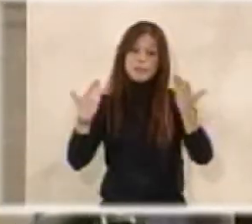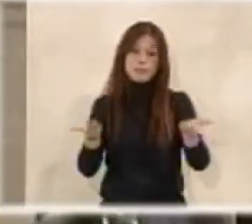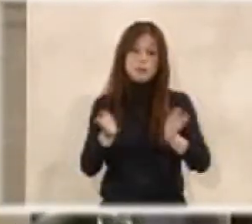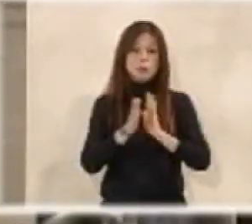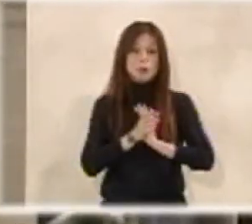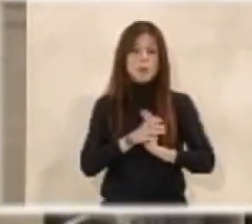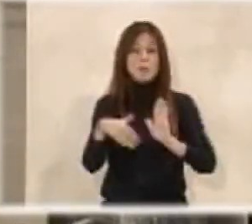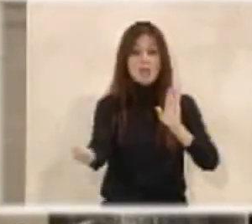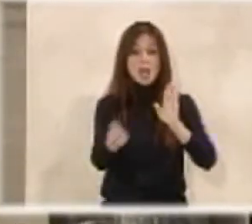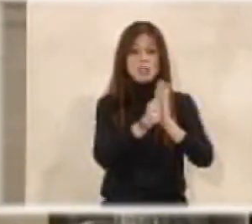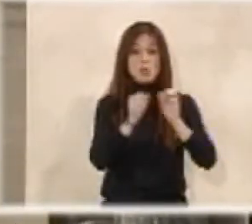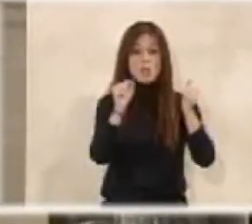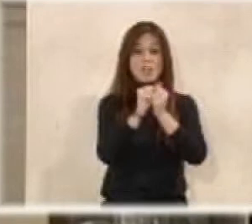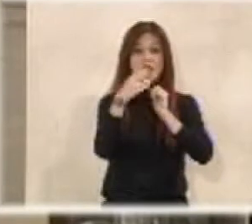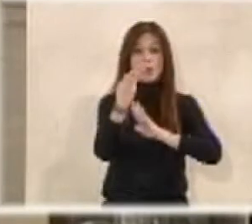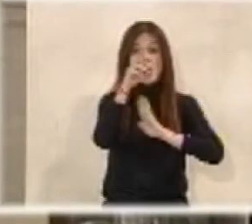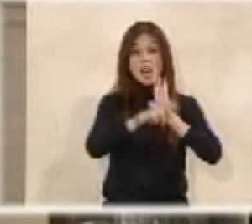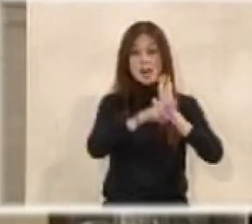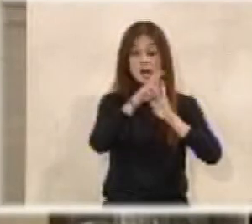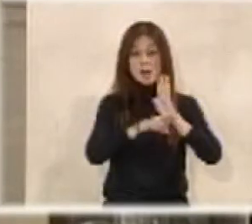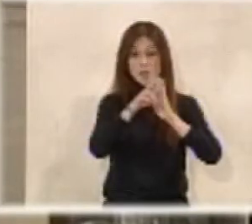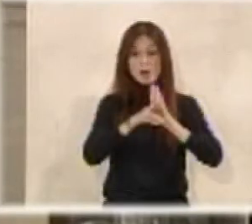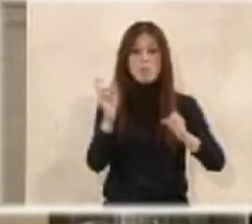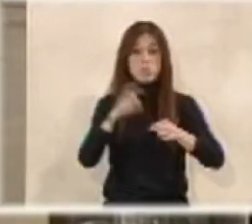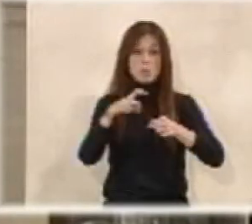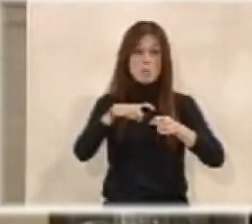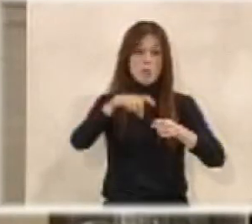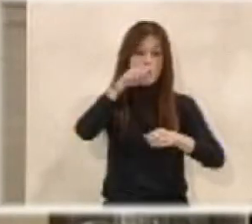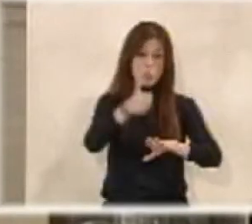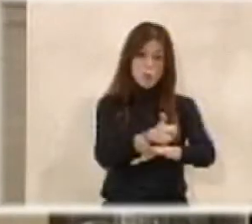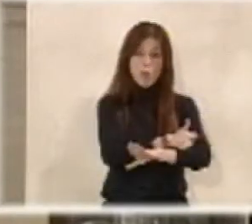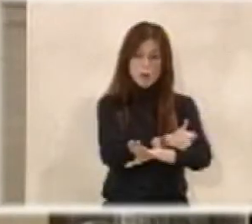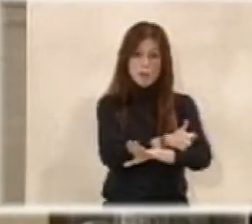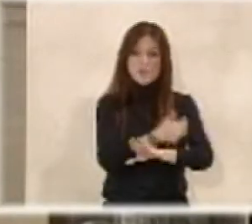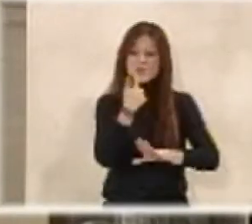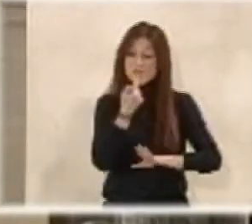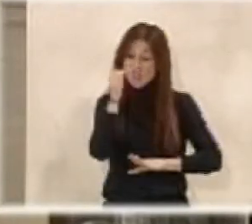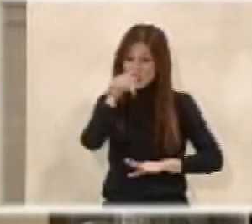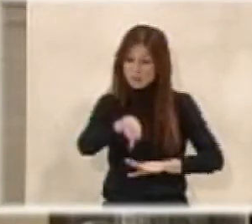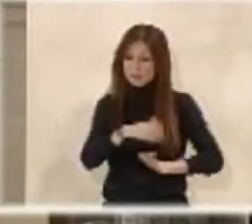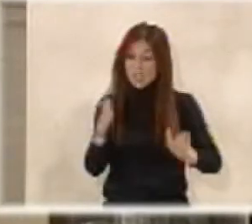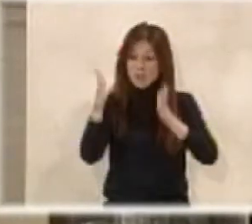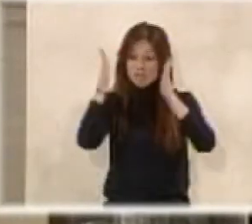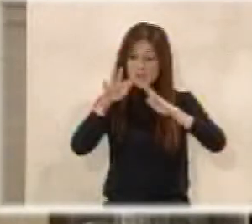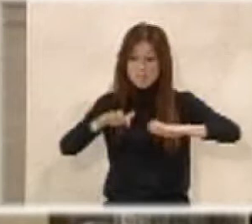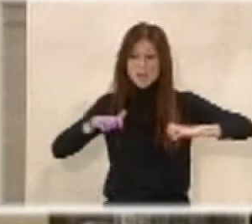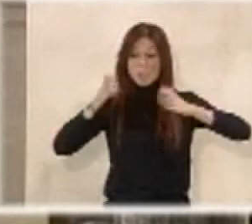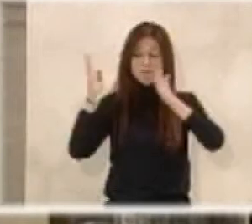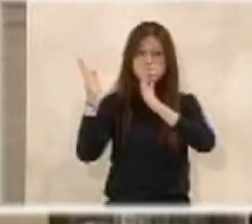lo establecido en el artículo 24 del Reglamento Orgánico de Participación Ciudadana, que establece que en esta parte del Pleno